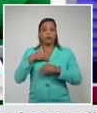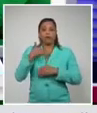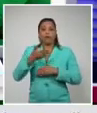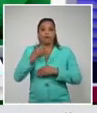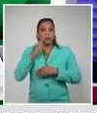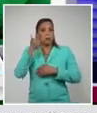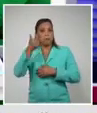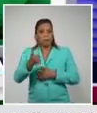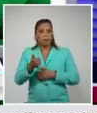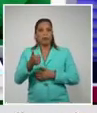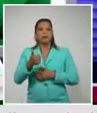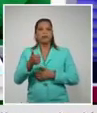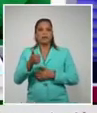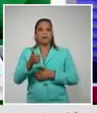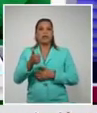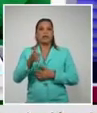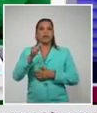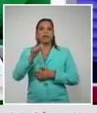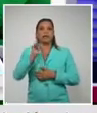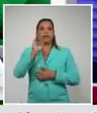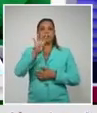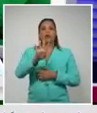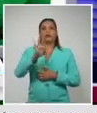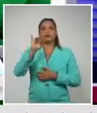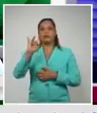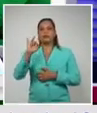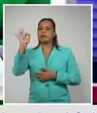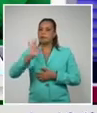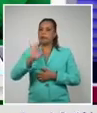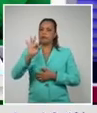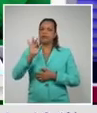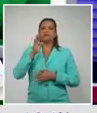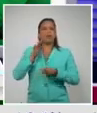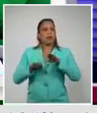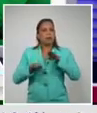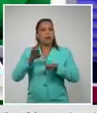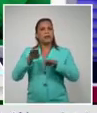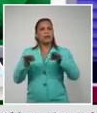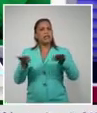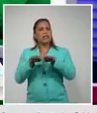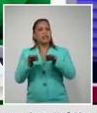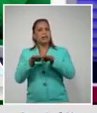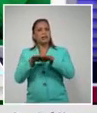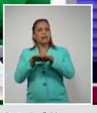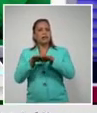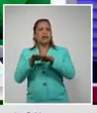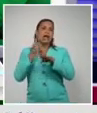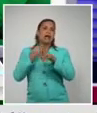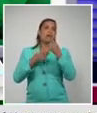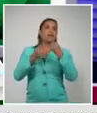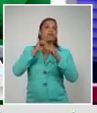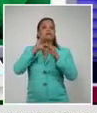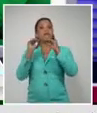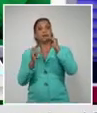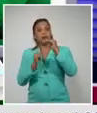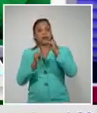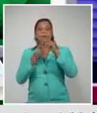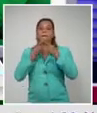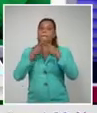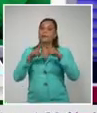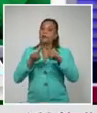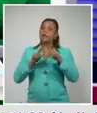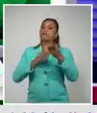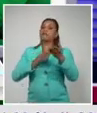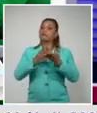Este porciento se ha mantenido, quizás un poco inferior a lo que habíamos tenido en periodo de tiempo, pero de todas formas